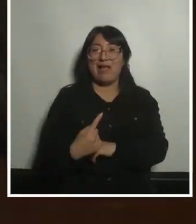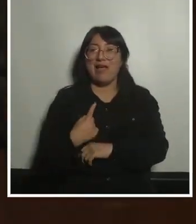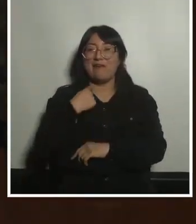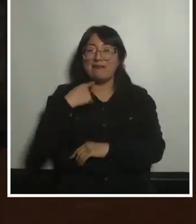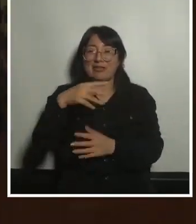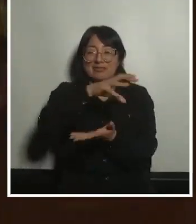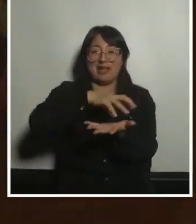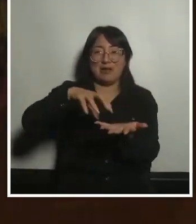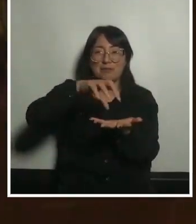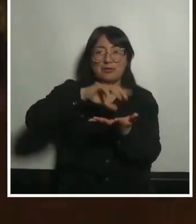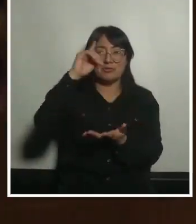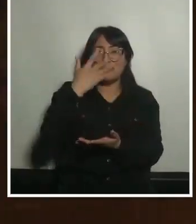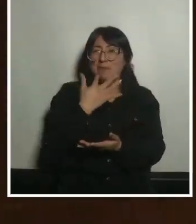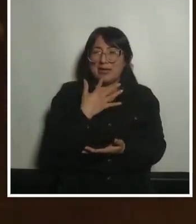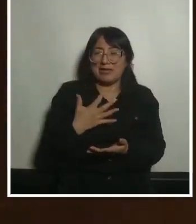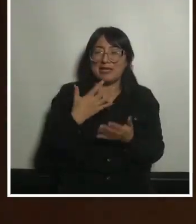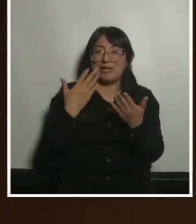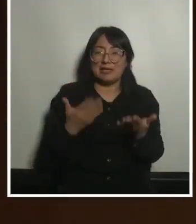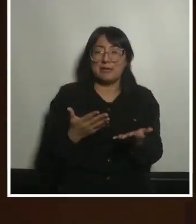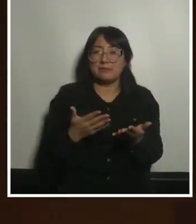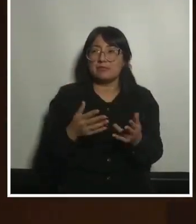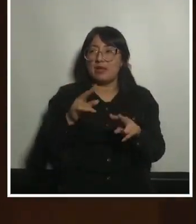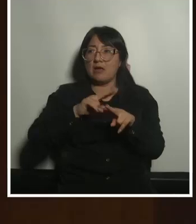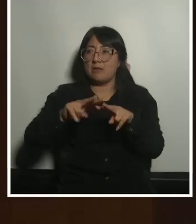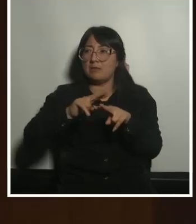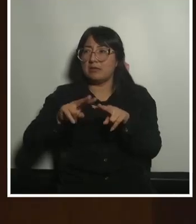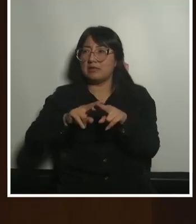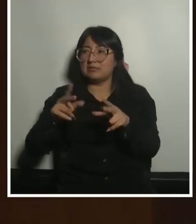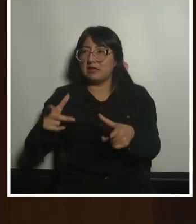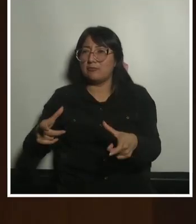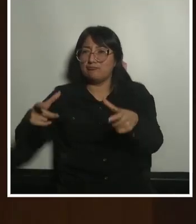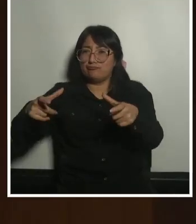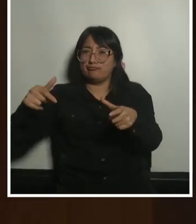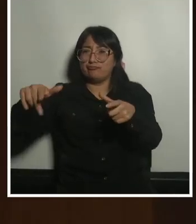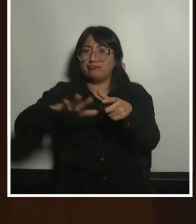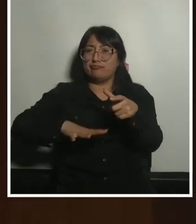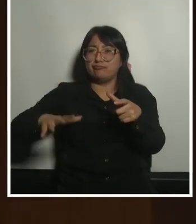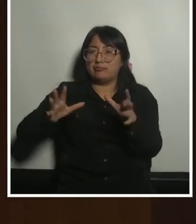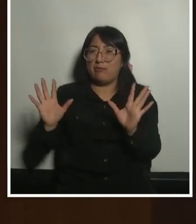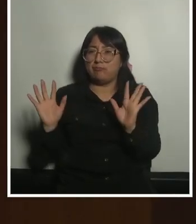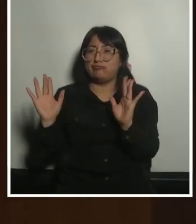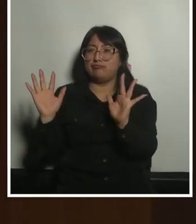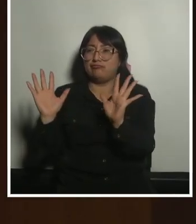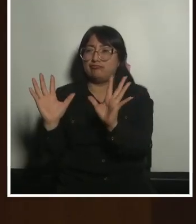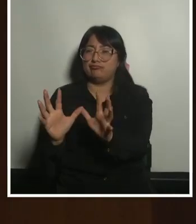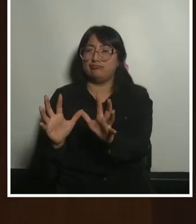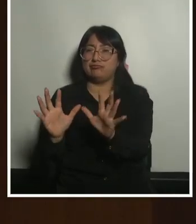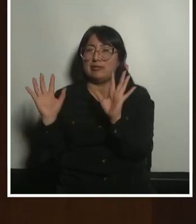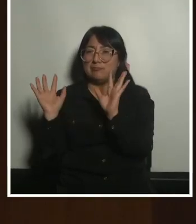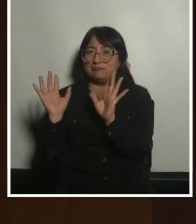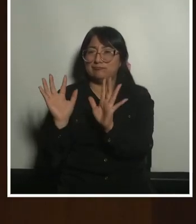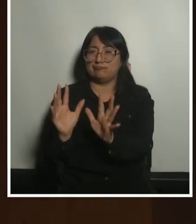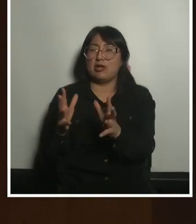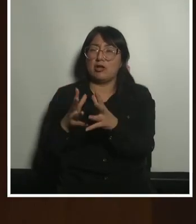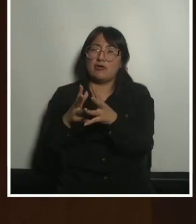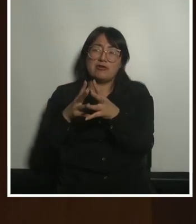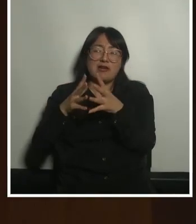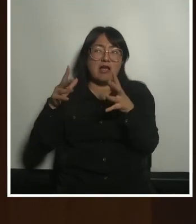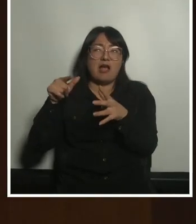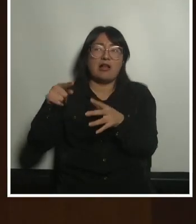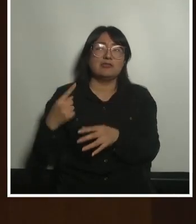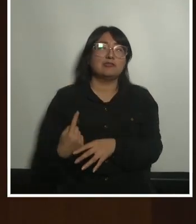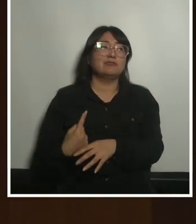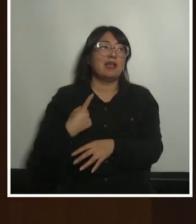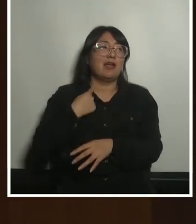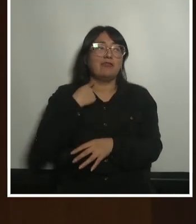población para generar bolsones, ¿cierto?, de personas con un alto potencial a ser afectado